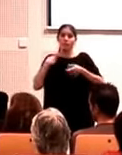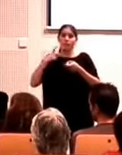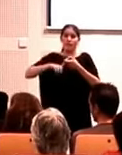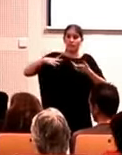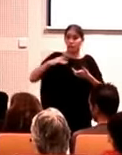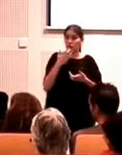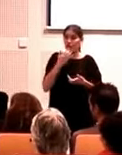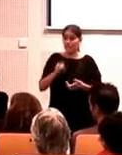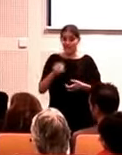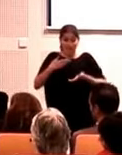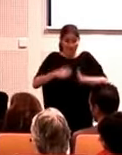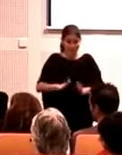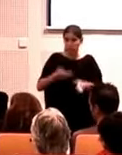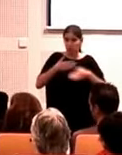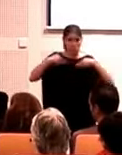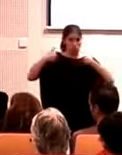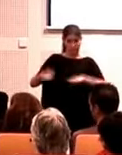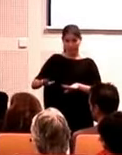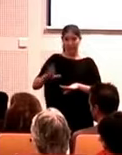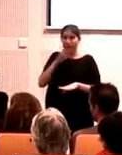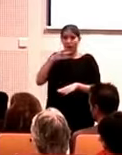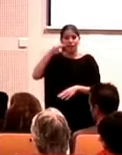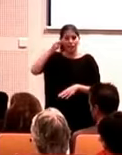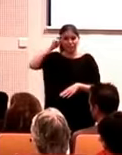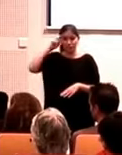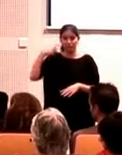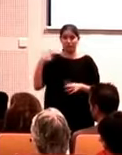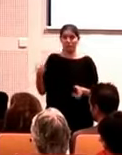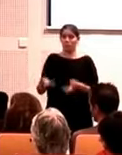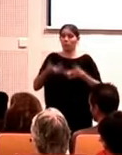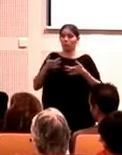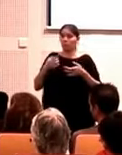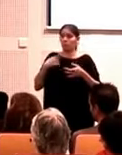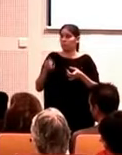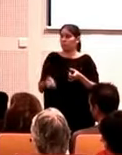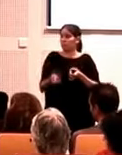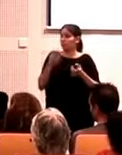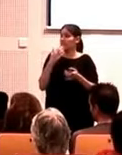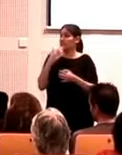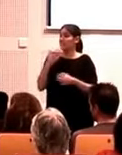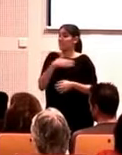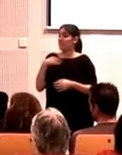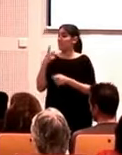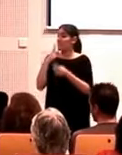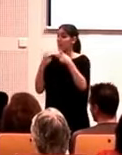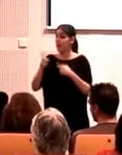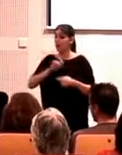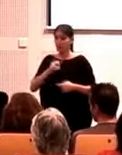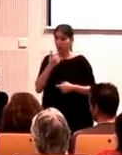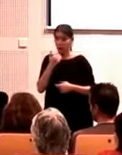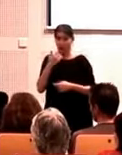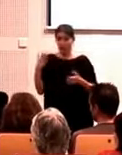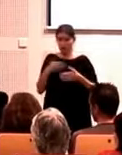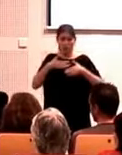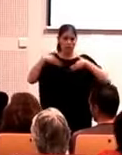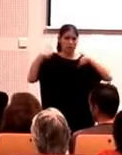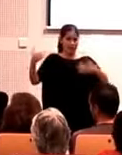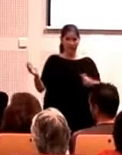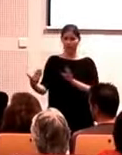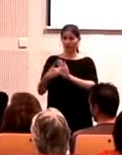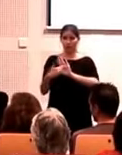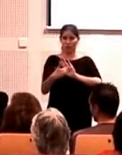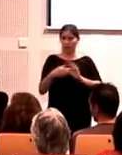hay, hijos, lo que sea. Entonces aquí va a ser espontáneo, el que quiera intervenir cuando quiera, que pregunte lo que quiera y sin